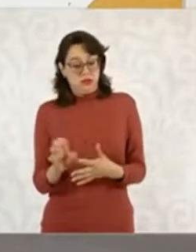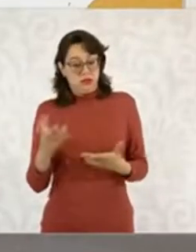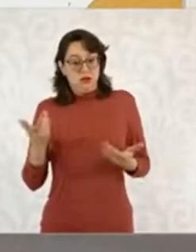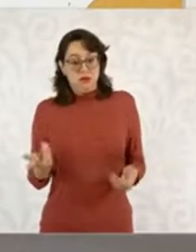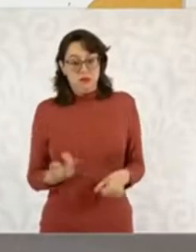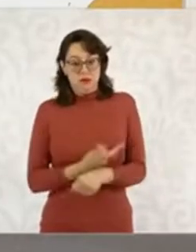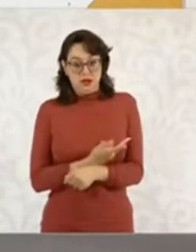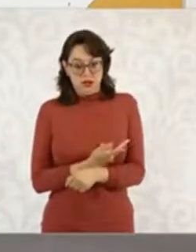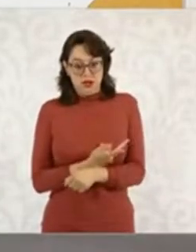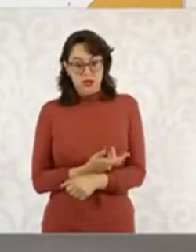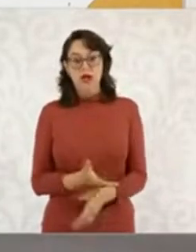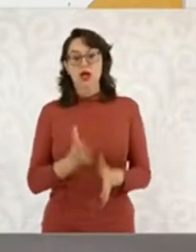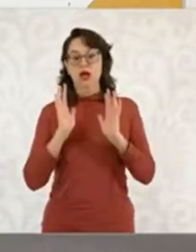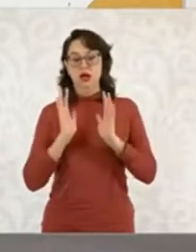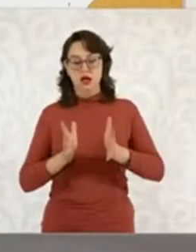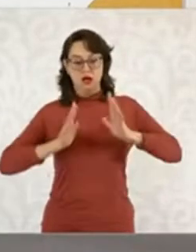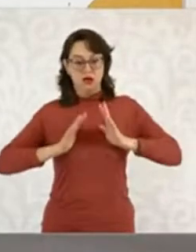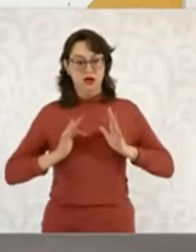la Agencia de